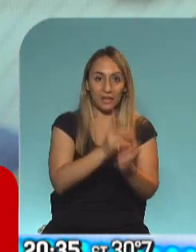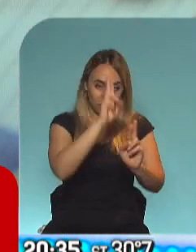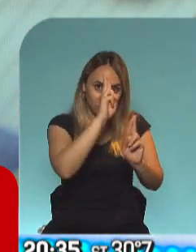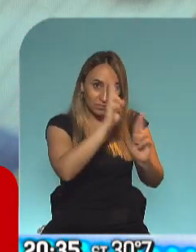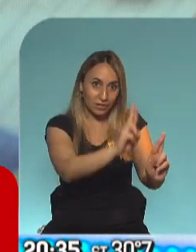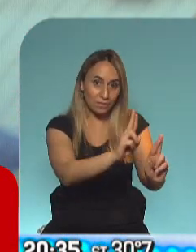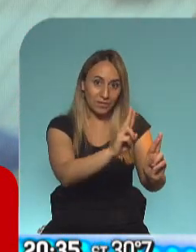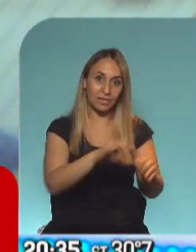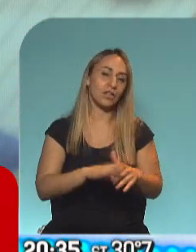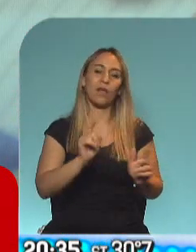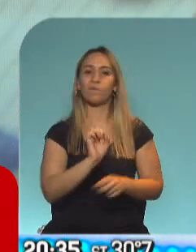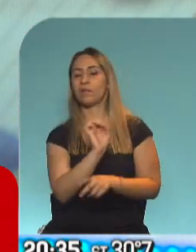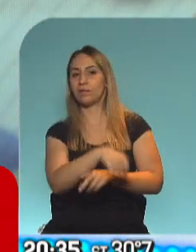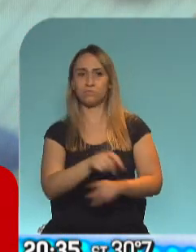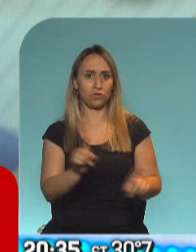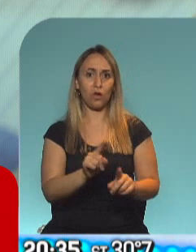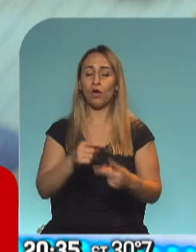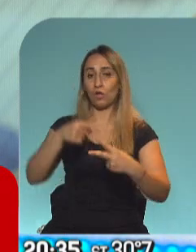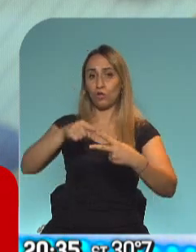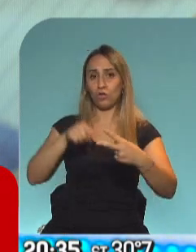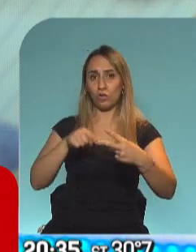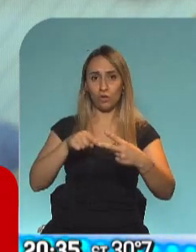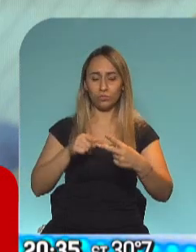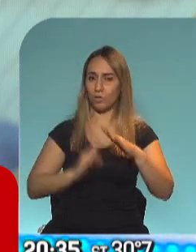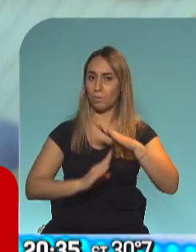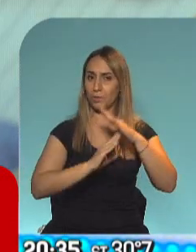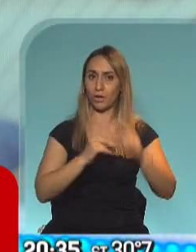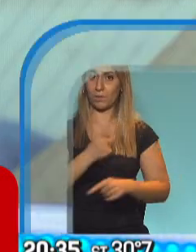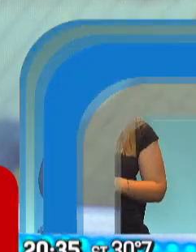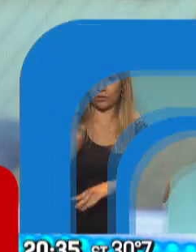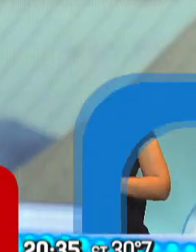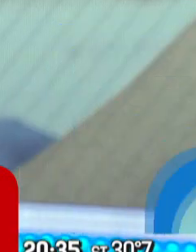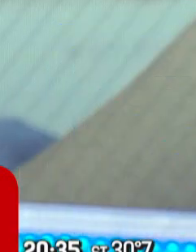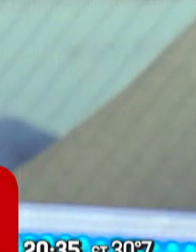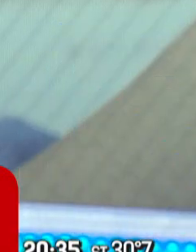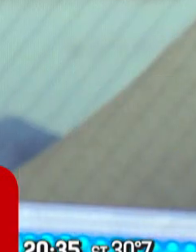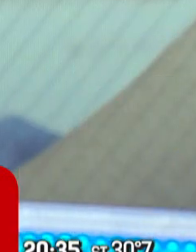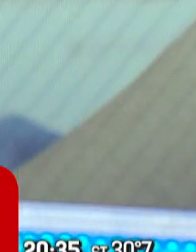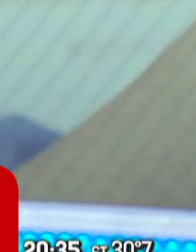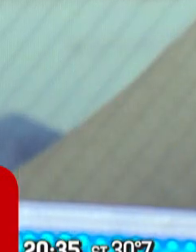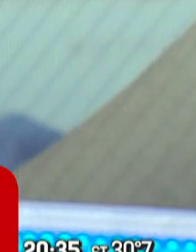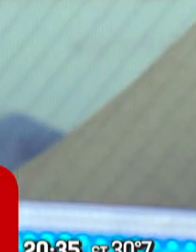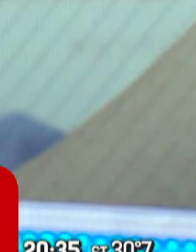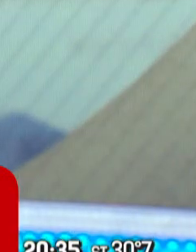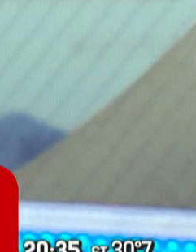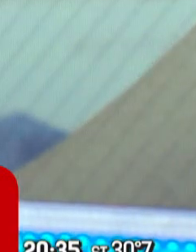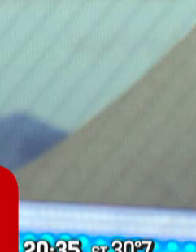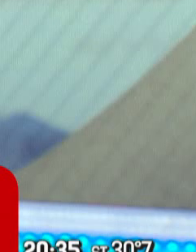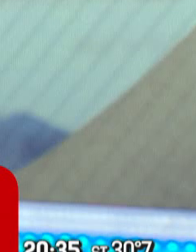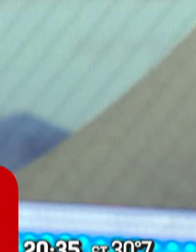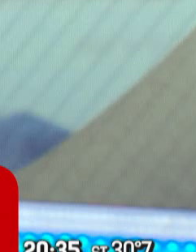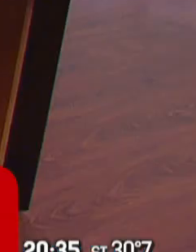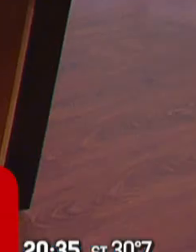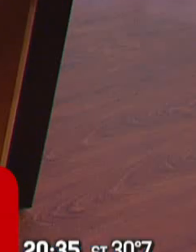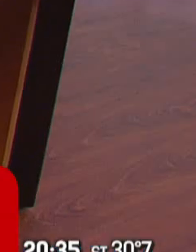los argentinos y argentinas. Esas dos cuestiones fueron prioridad en nuestra agenda cuando asumimos. Obviamente había que poner al organismo, lo primero que hicimos fue